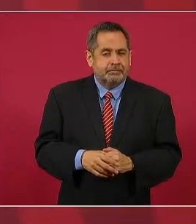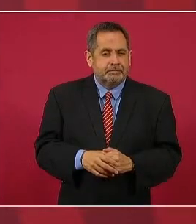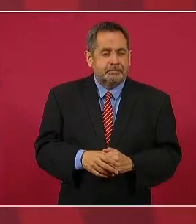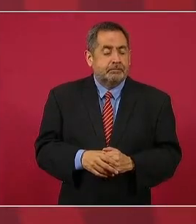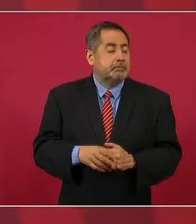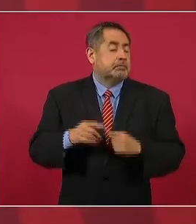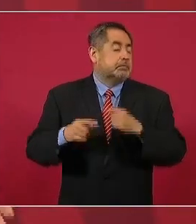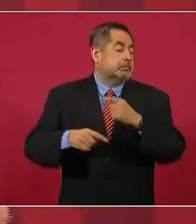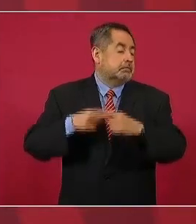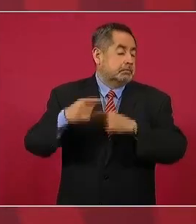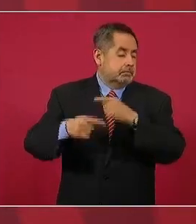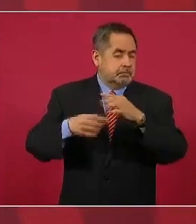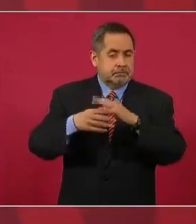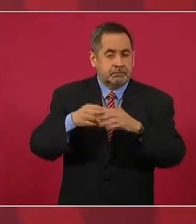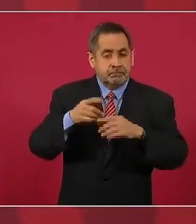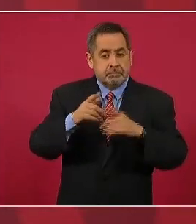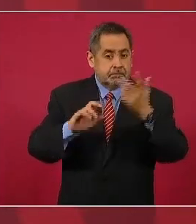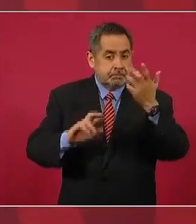Después en la revolución,